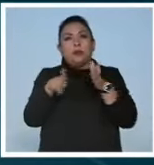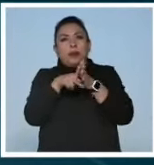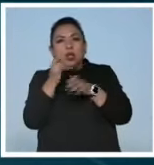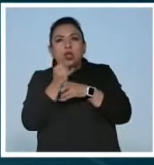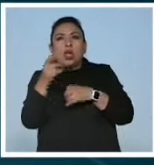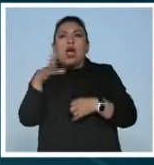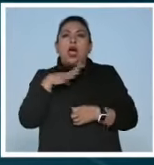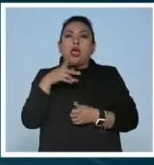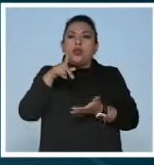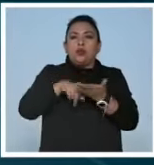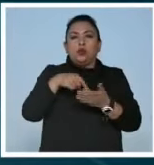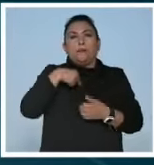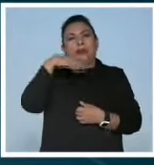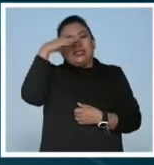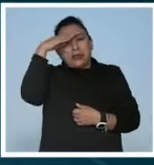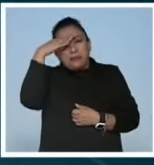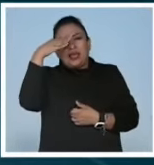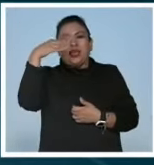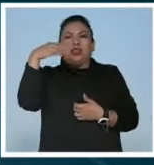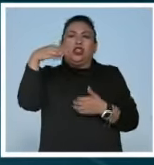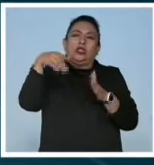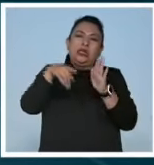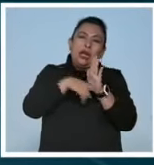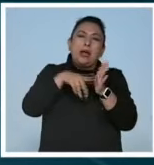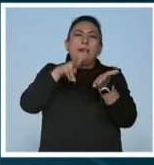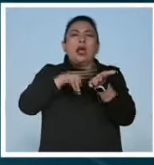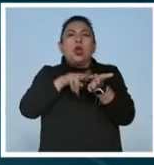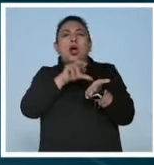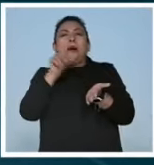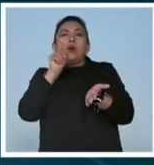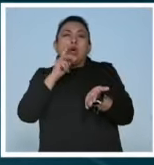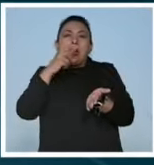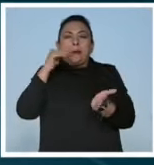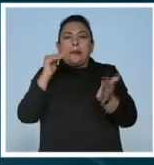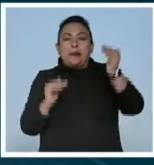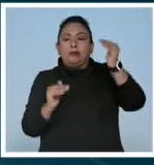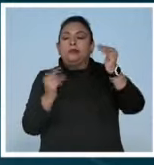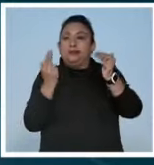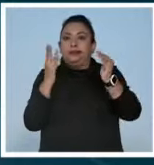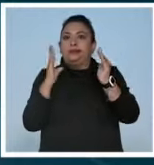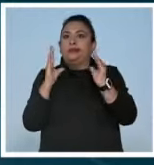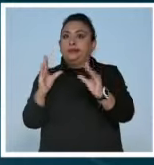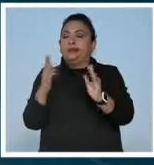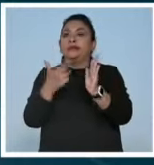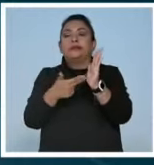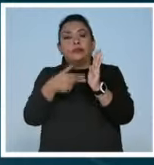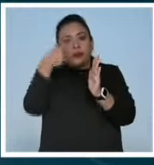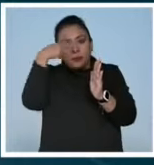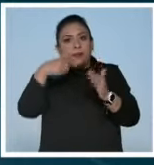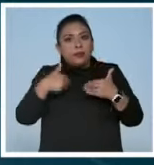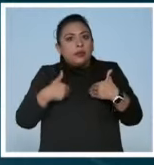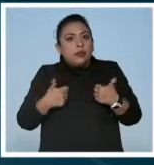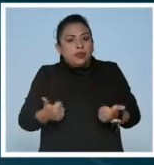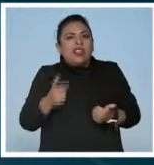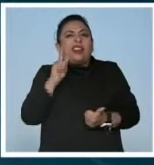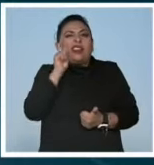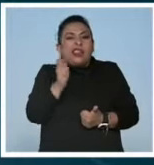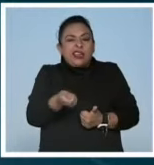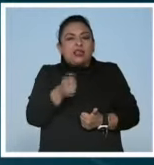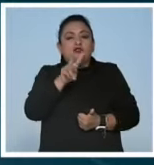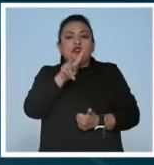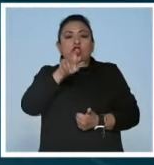propias cargas, prejuicios y valoraciones de género necesitan adiestramiento y talleres para entender la violencia de